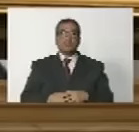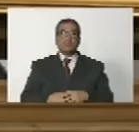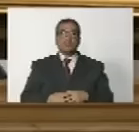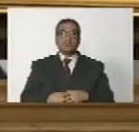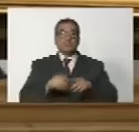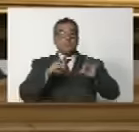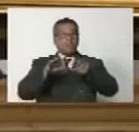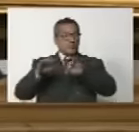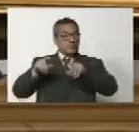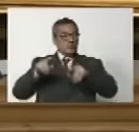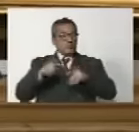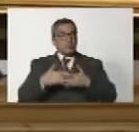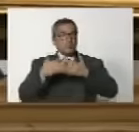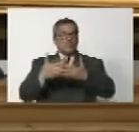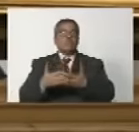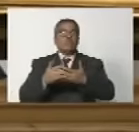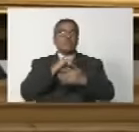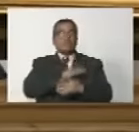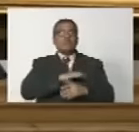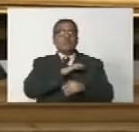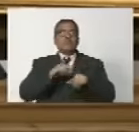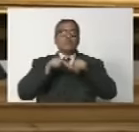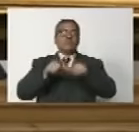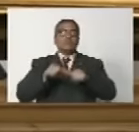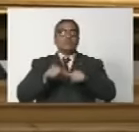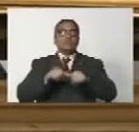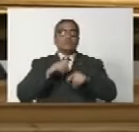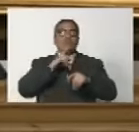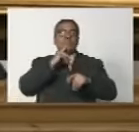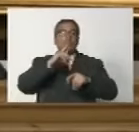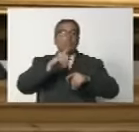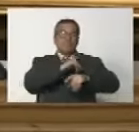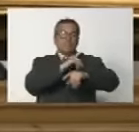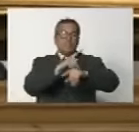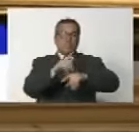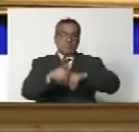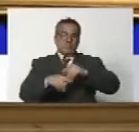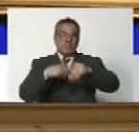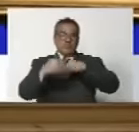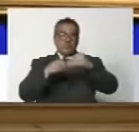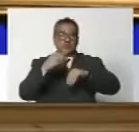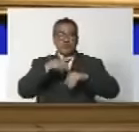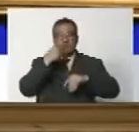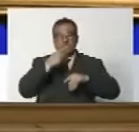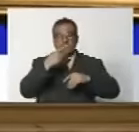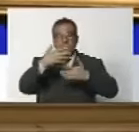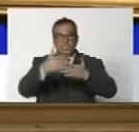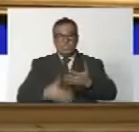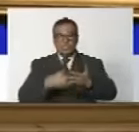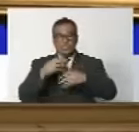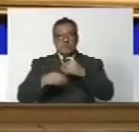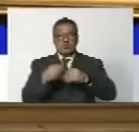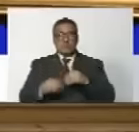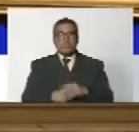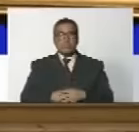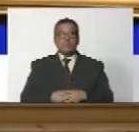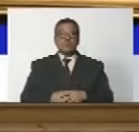Por secretaría, sírvase remitir a la Comisión Permanente de Política Exterior, Soberanía e Integración a los fines de la elaboración de los informes correspondientes.